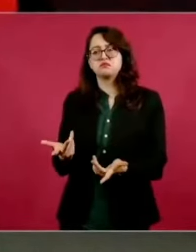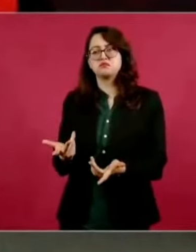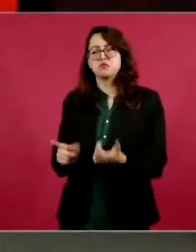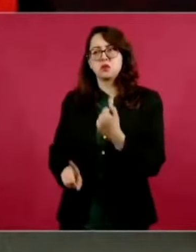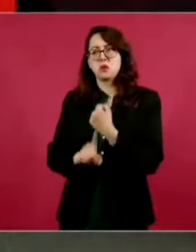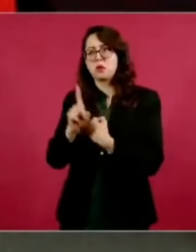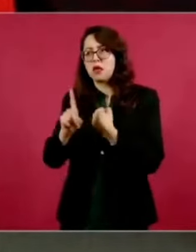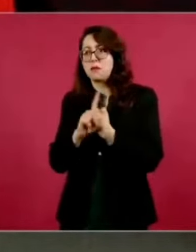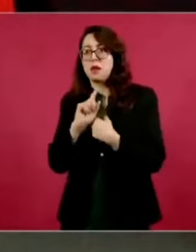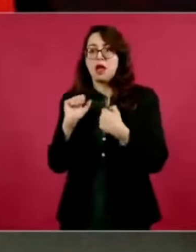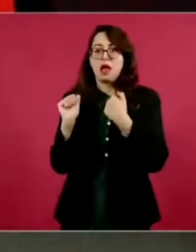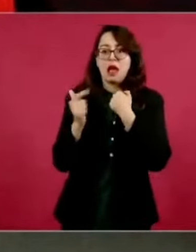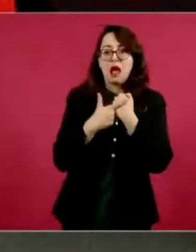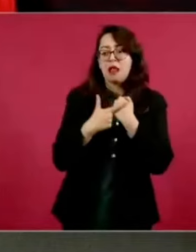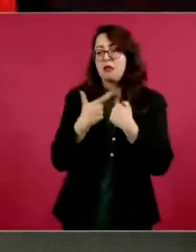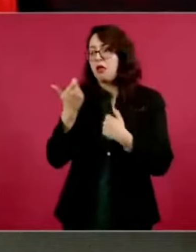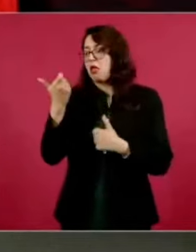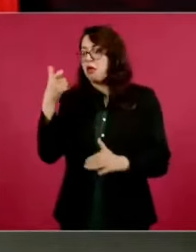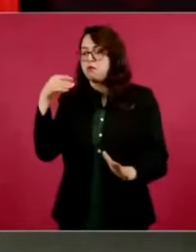ya